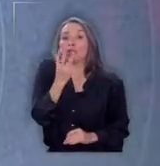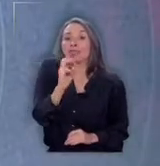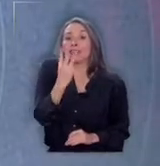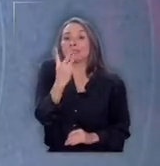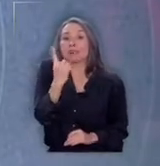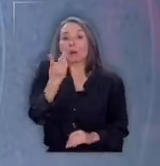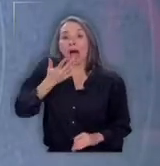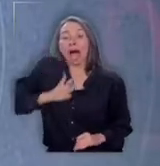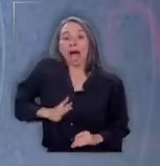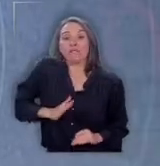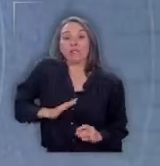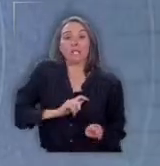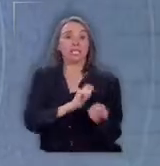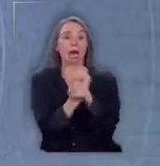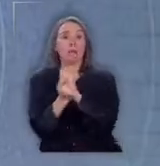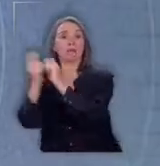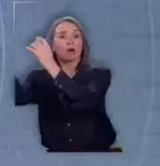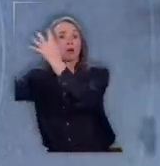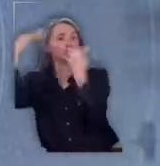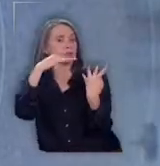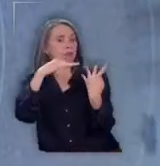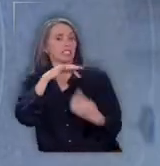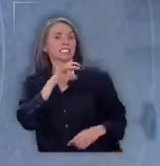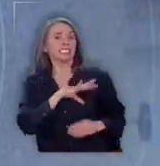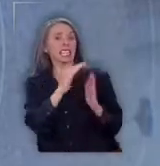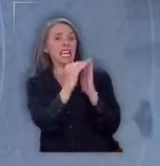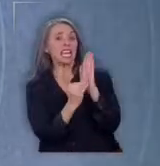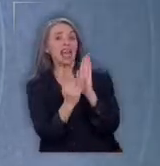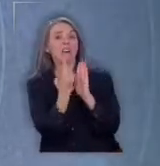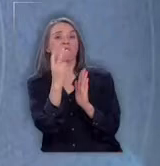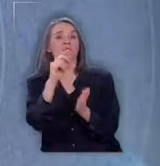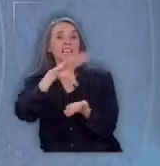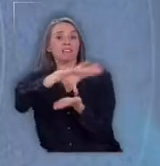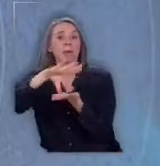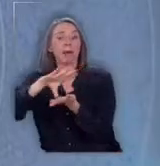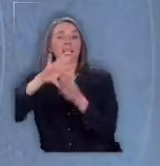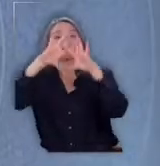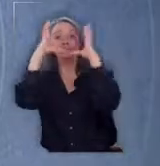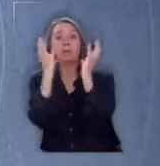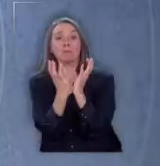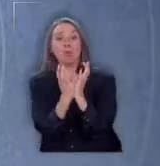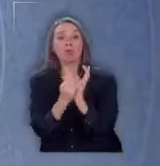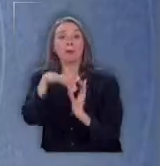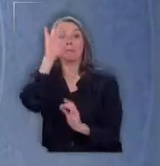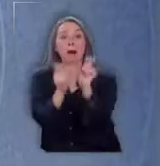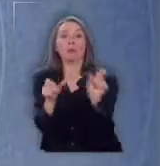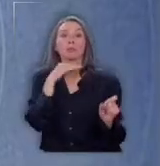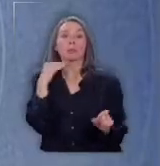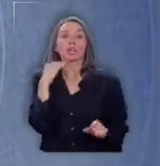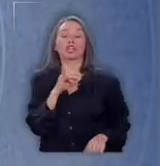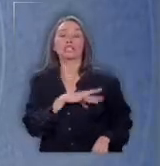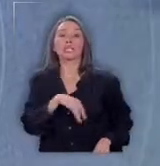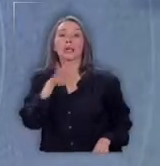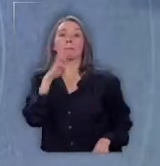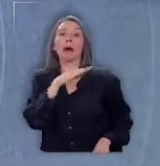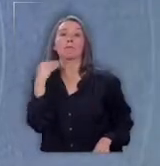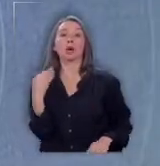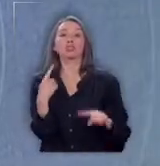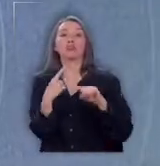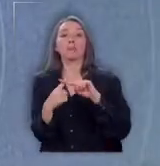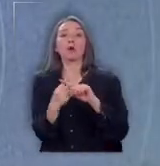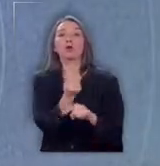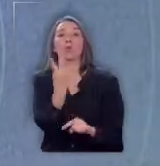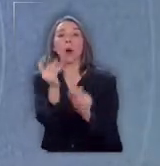empezó a cambiar y hoy día somos el país número 20 el vigésimo país del mundo con más muertos y si uno mira las cifras somos el país que tiene más muertos